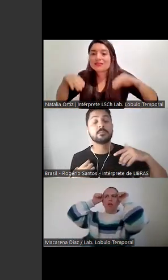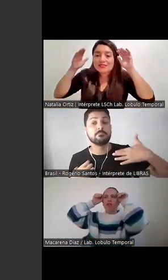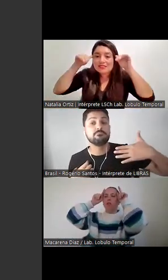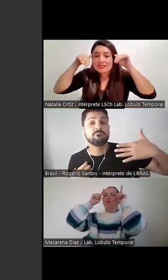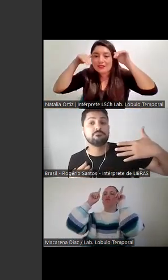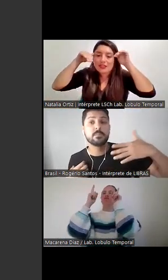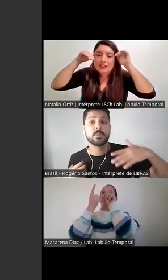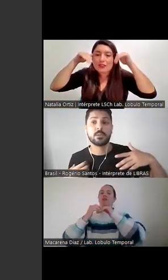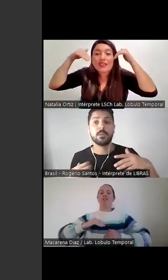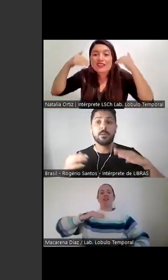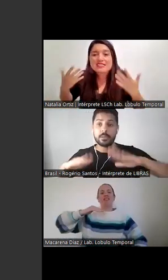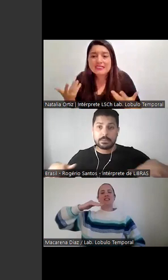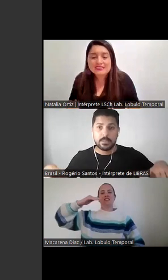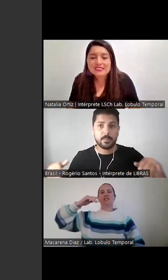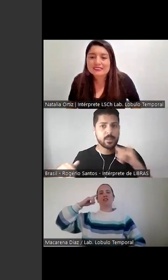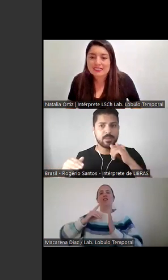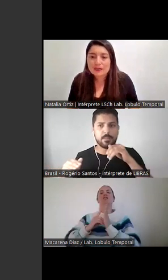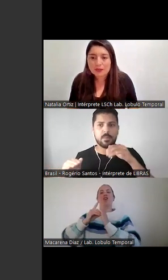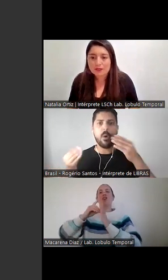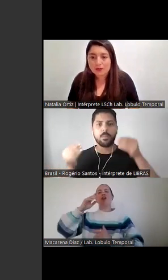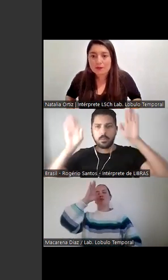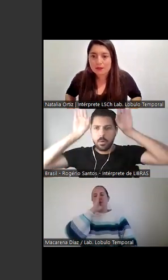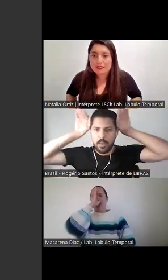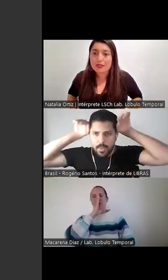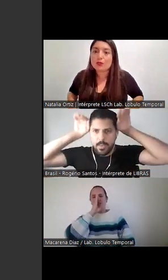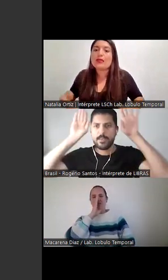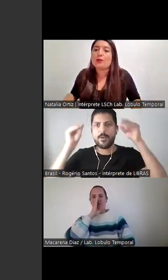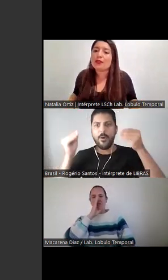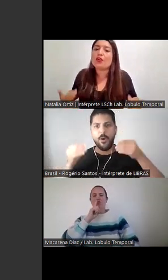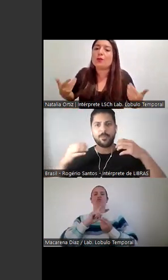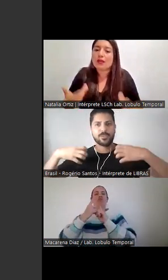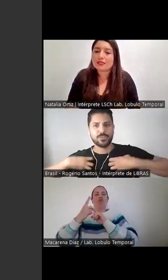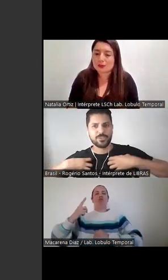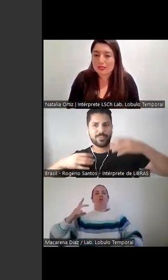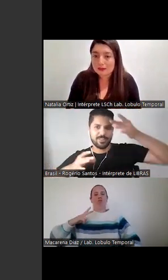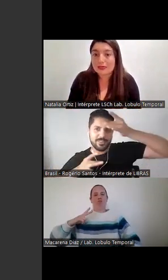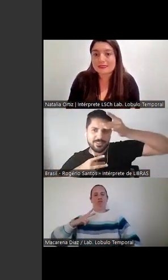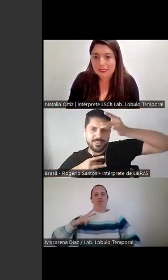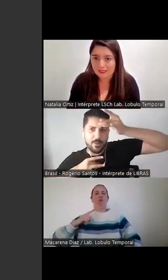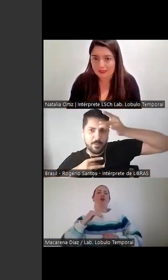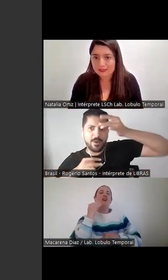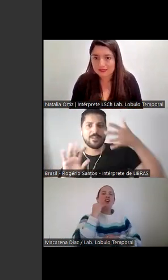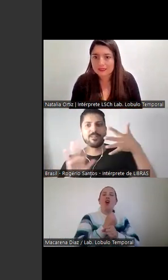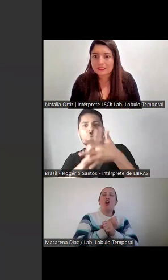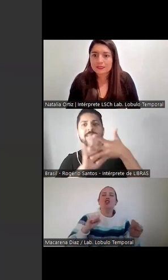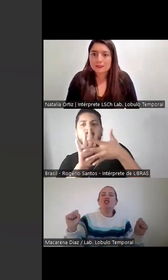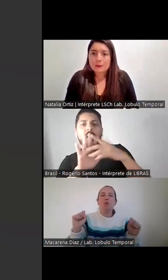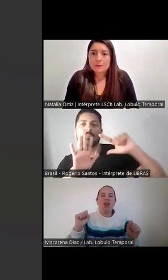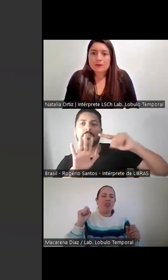perro es así, tiene las orejas, y lo describe sin decir la seña de perro formalmente, el adulto le puede incorporar la seña más tarde,